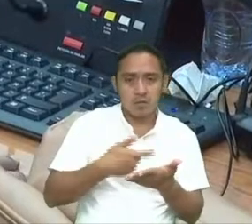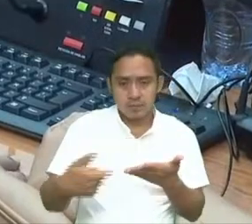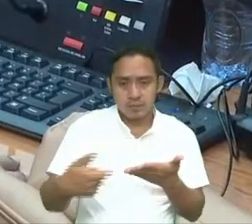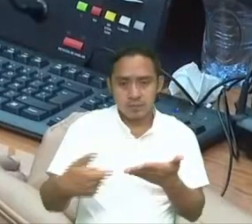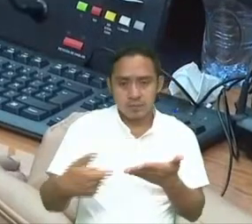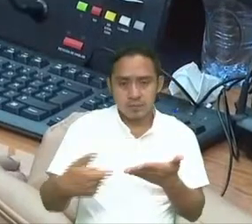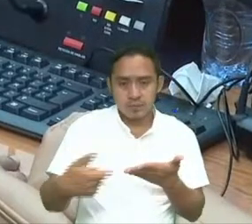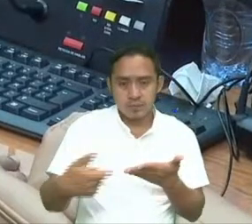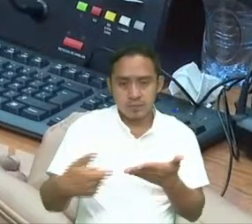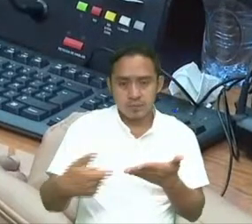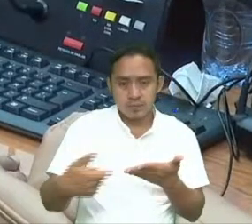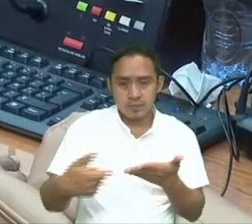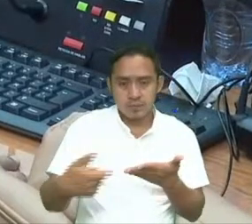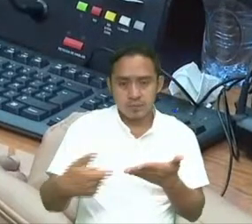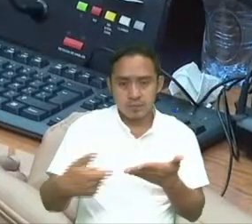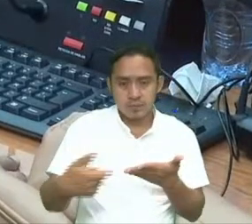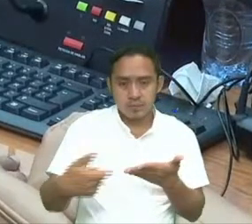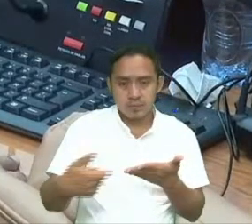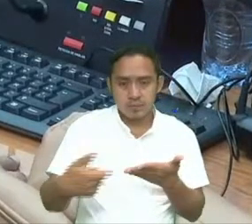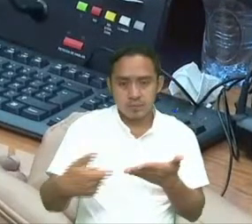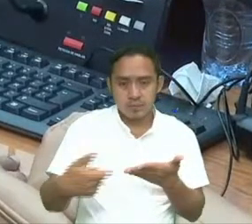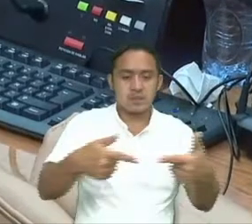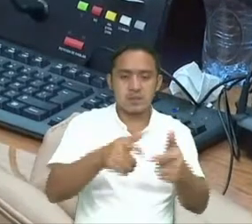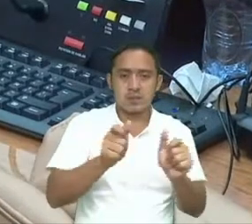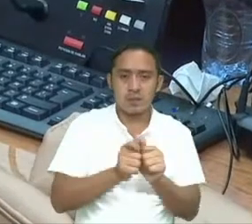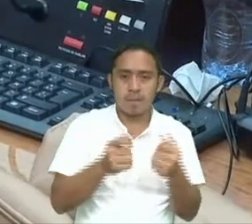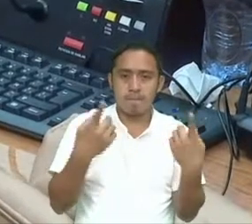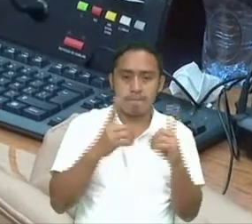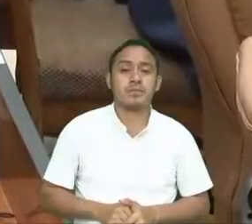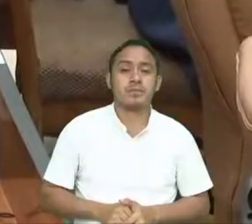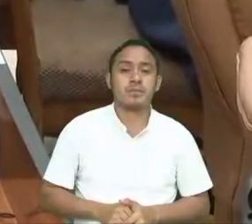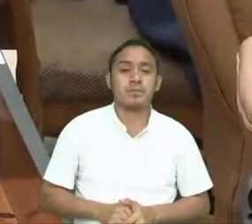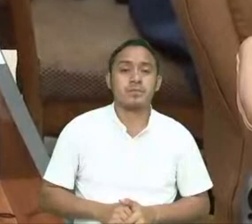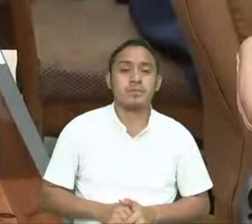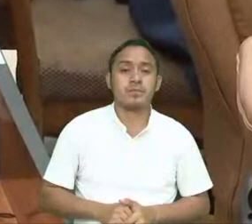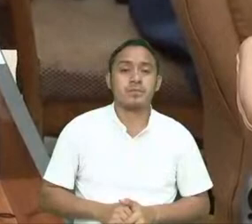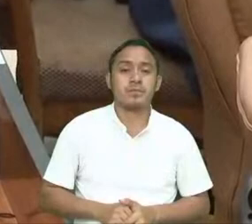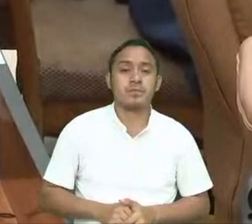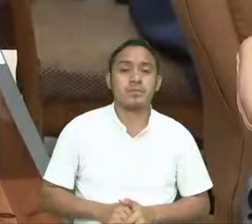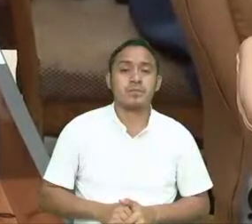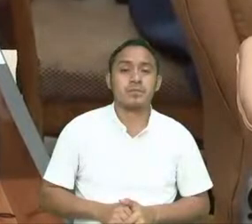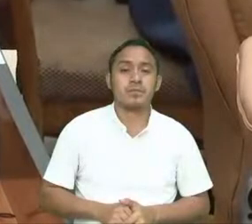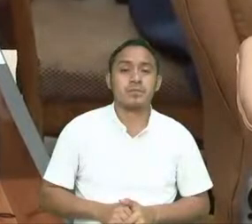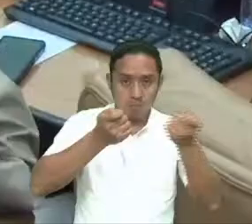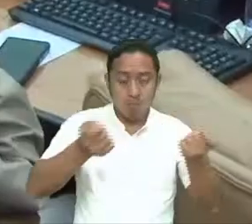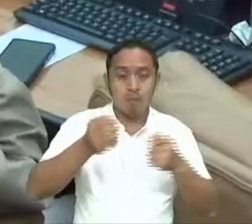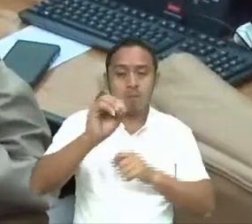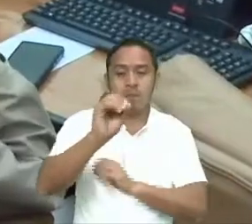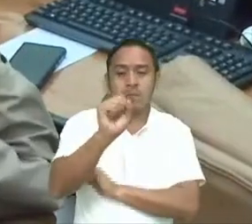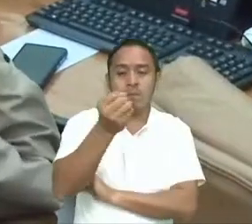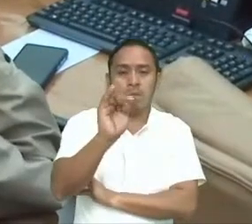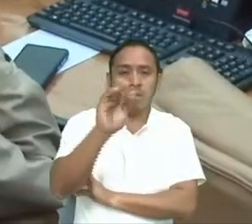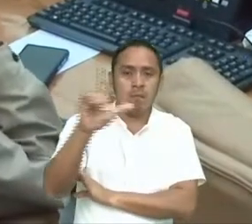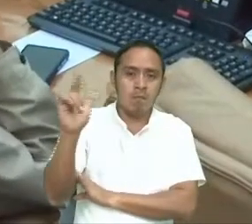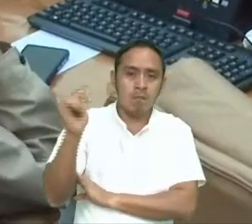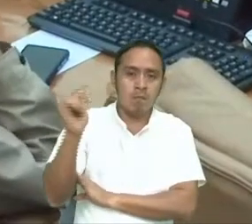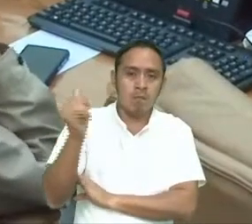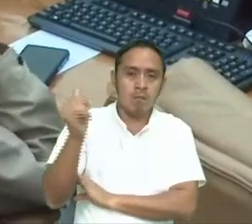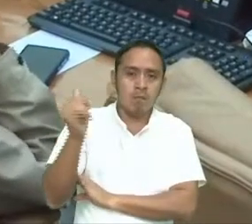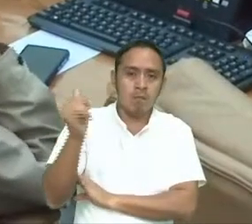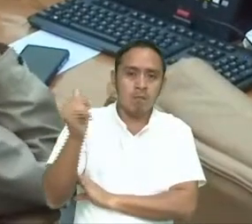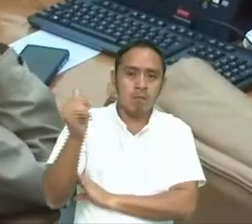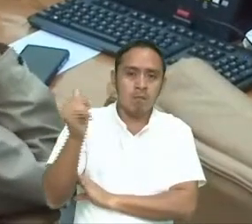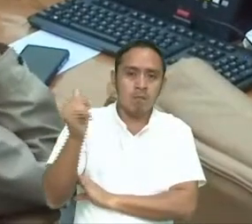humanos Nicaragua Nunca Más denunció que el propósito de estas cancelaciones es ejercer el control absoluto, silenciar a la sociedad